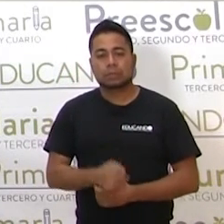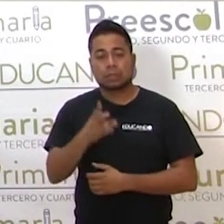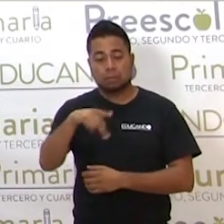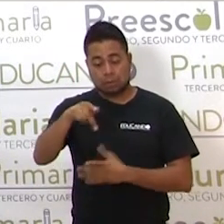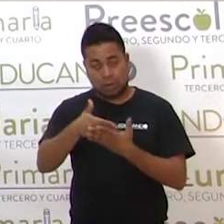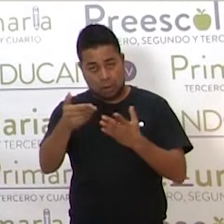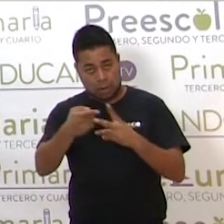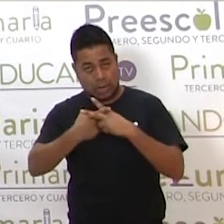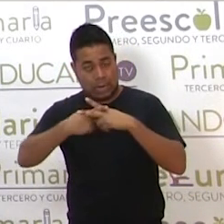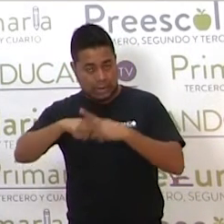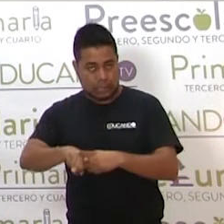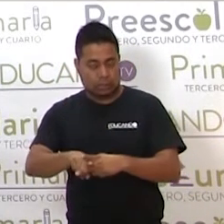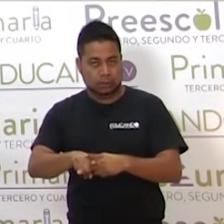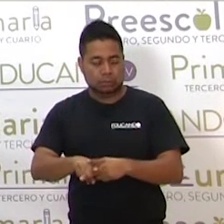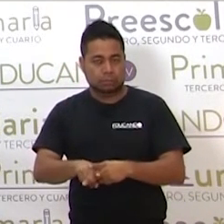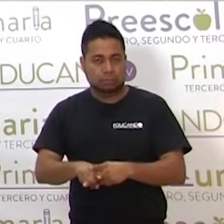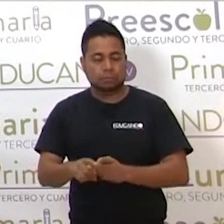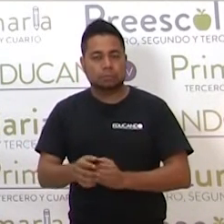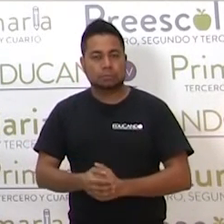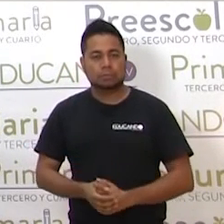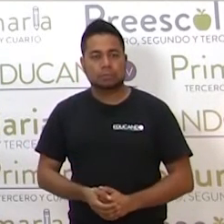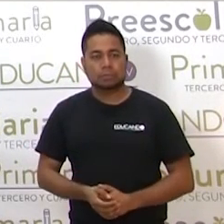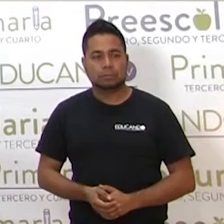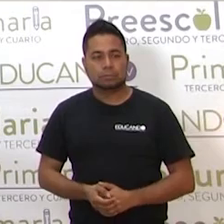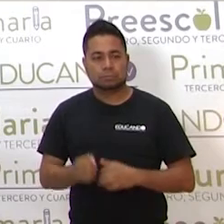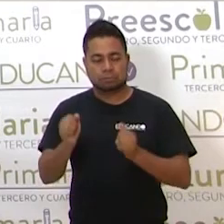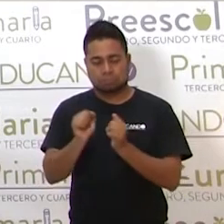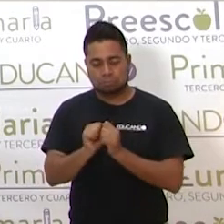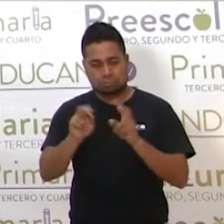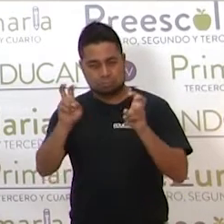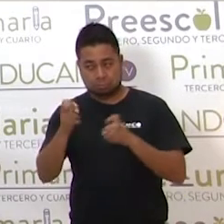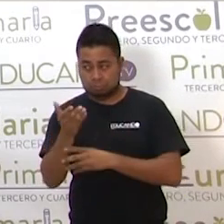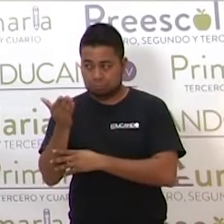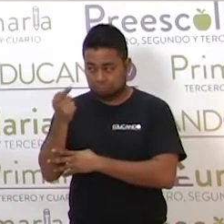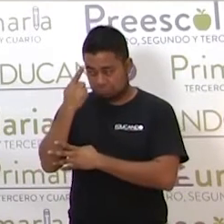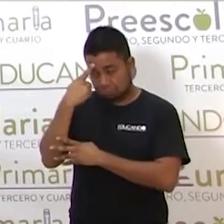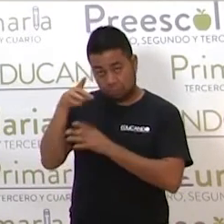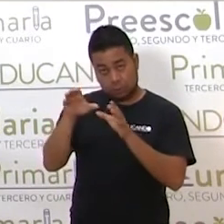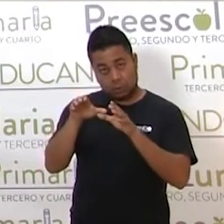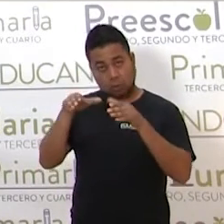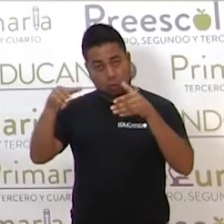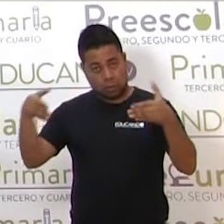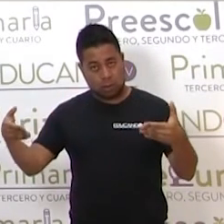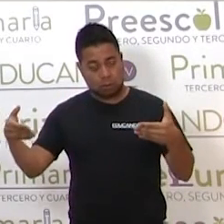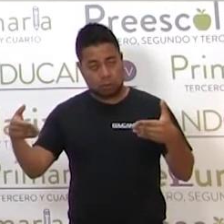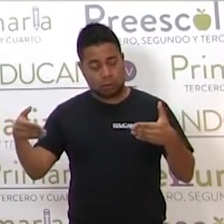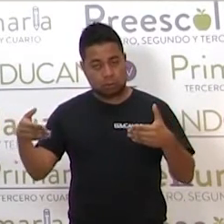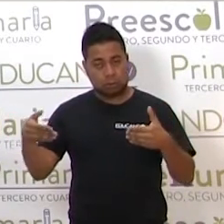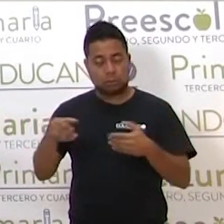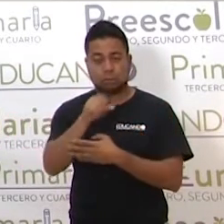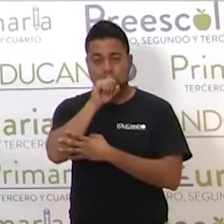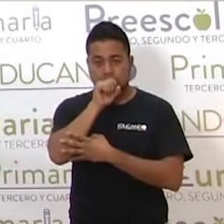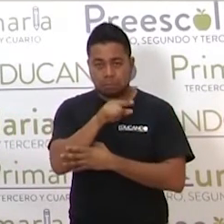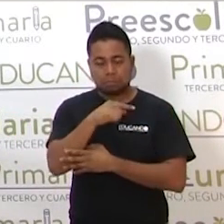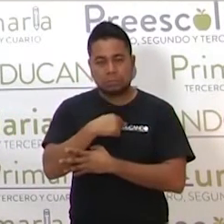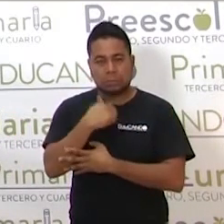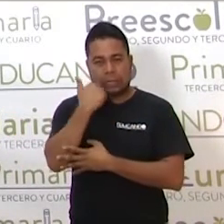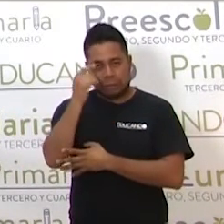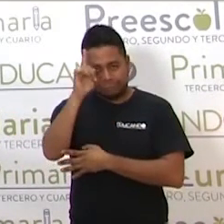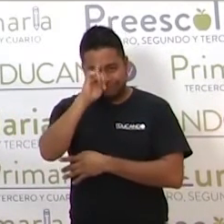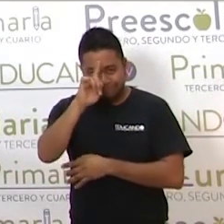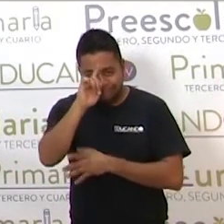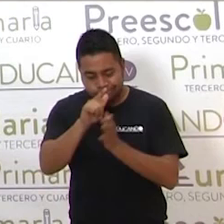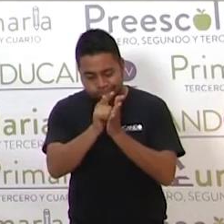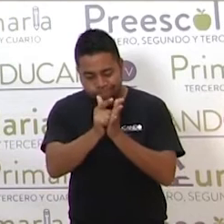iniciar rápidamente con este tema de los cuentos y vamos a iniciar con una recomendación